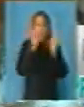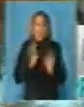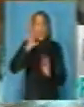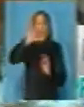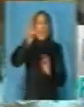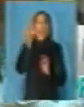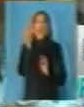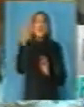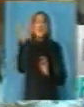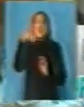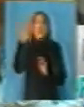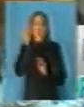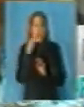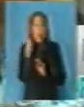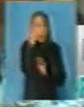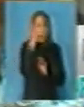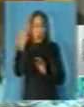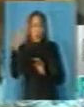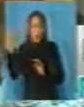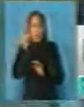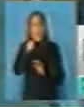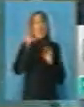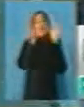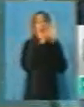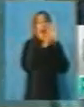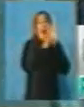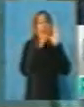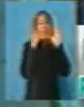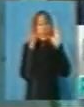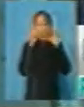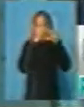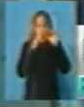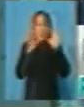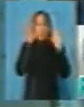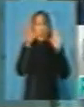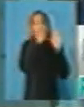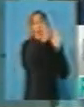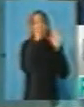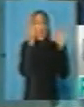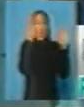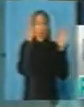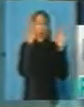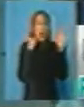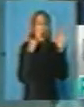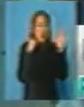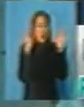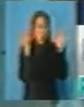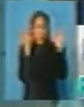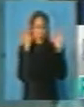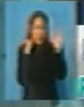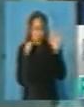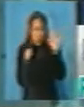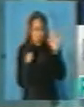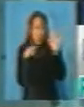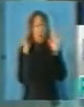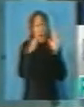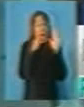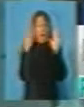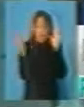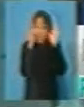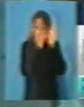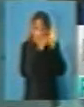Cauchari 1, 2 y 3. Pero esto está relacionado con la ley 5.949, donde establece el